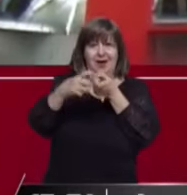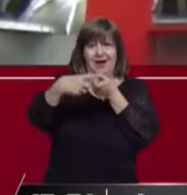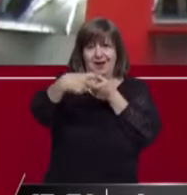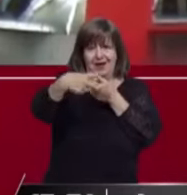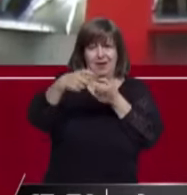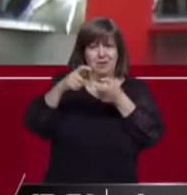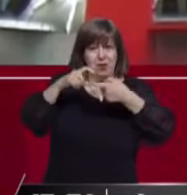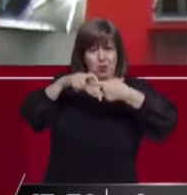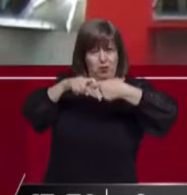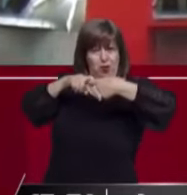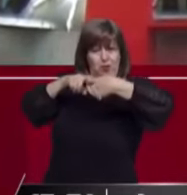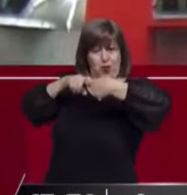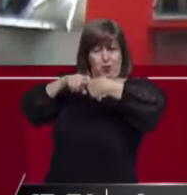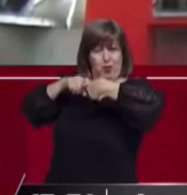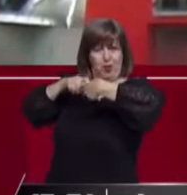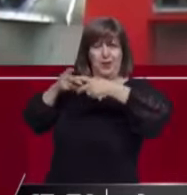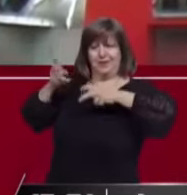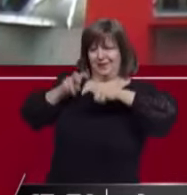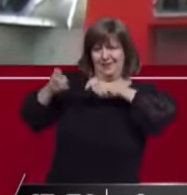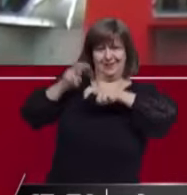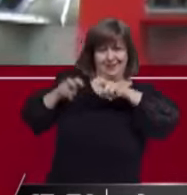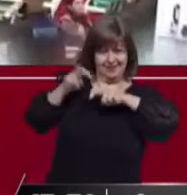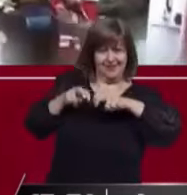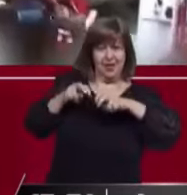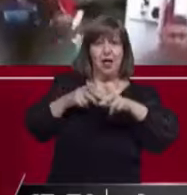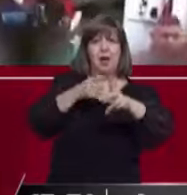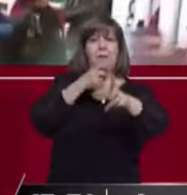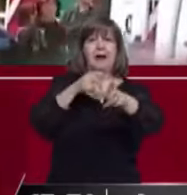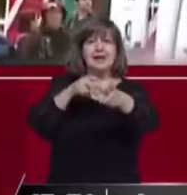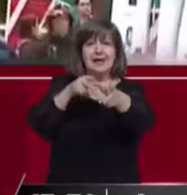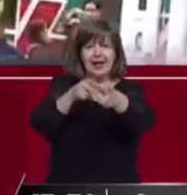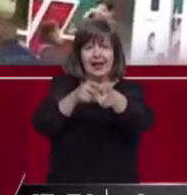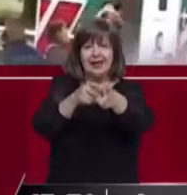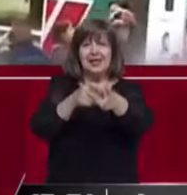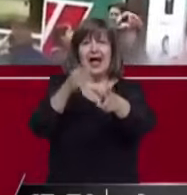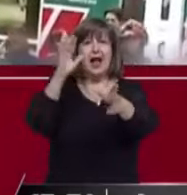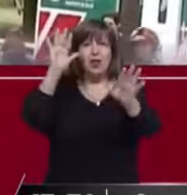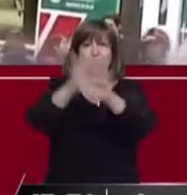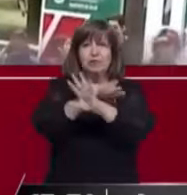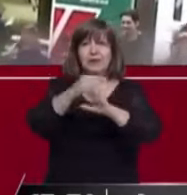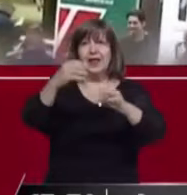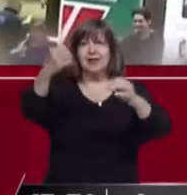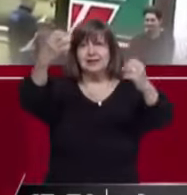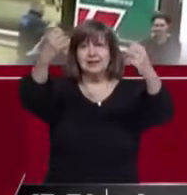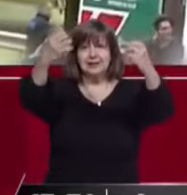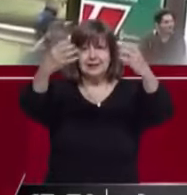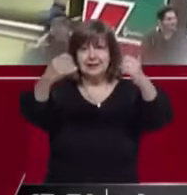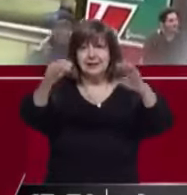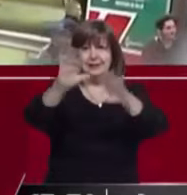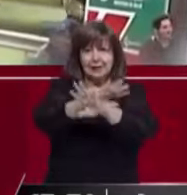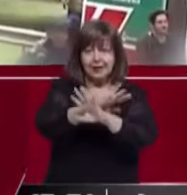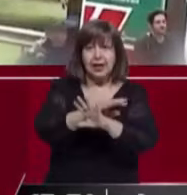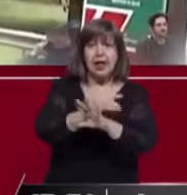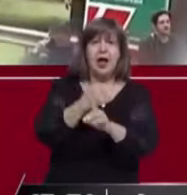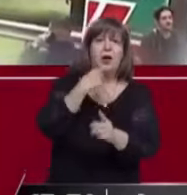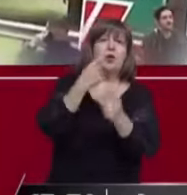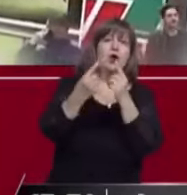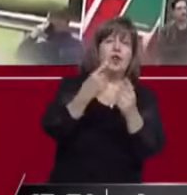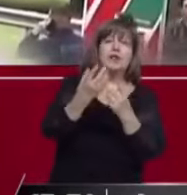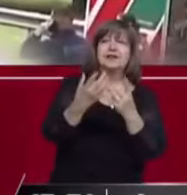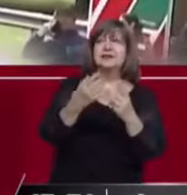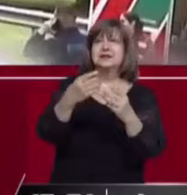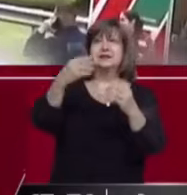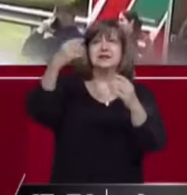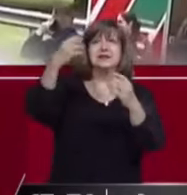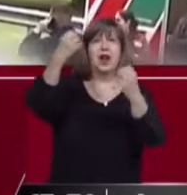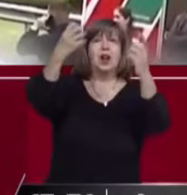máquina con varios vagones Aparentemente el sistema de señalamiento habría tenido alguna falla hay quienes dicen que ya hace varios días que no andaba porque faltaban los